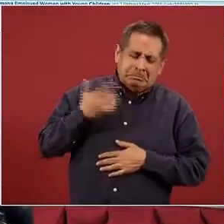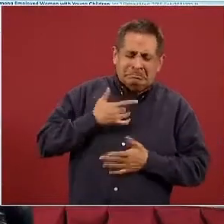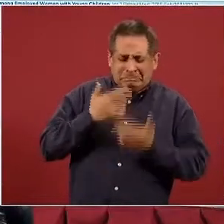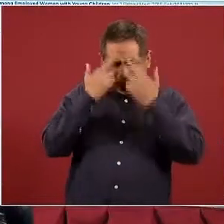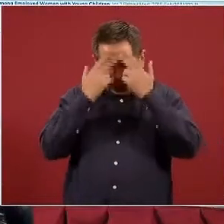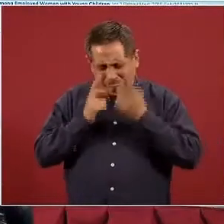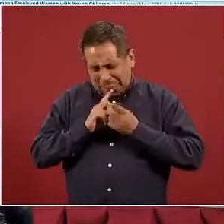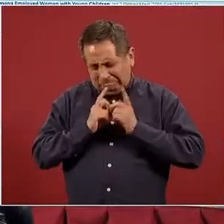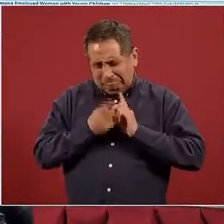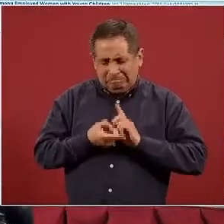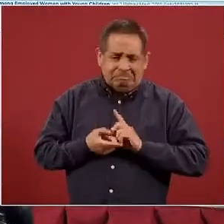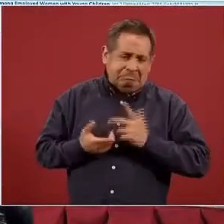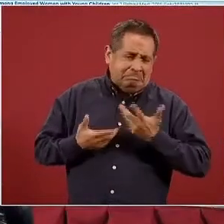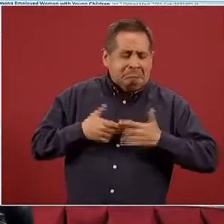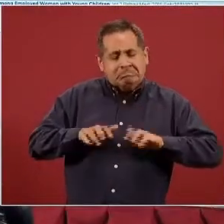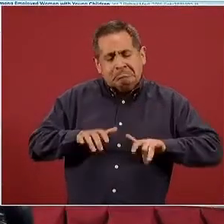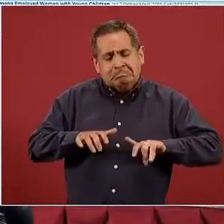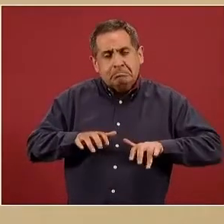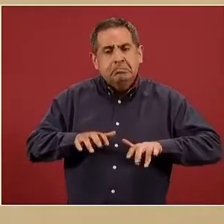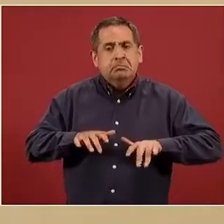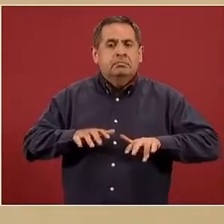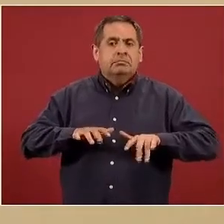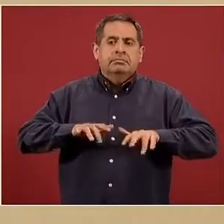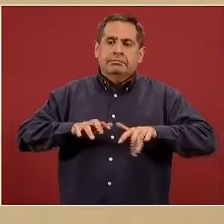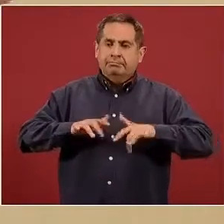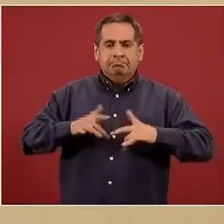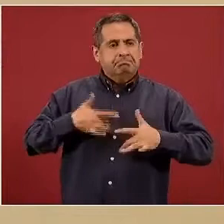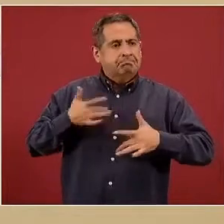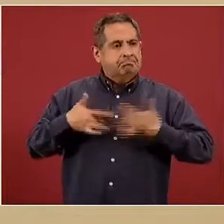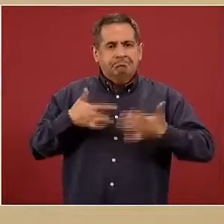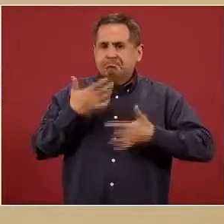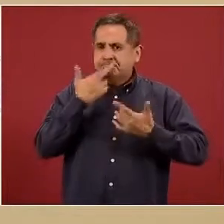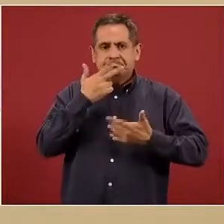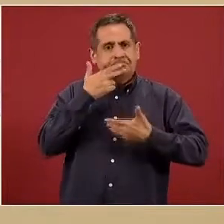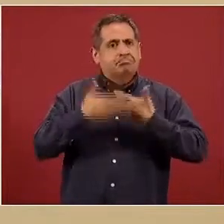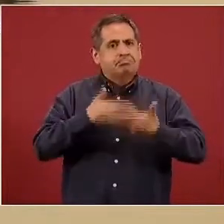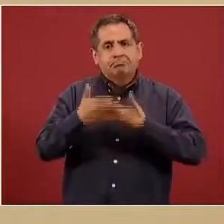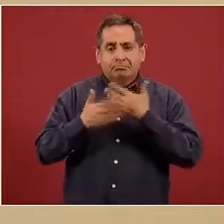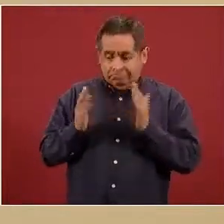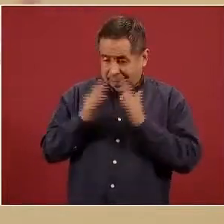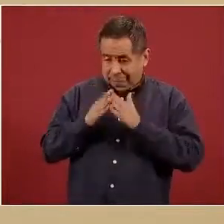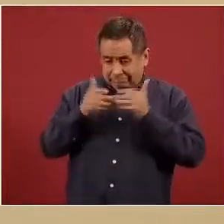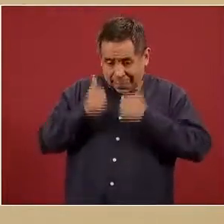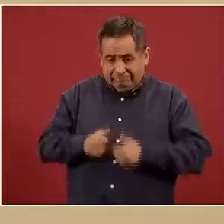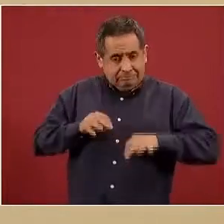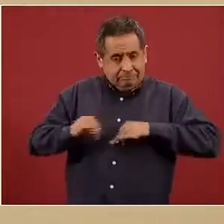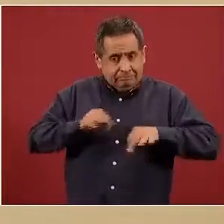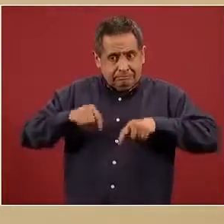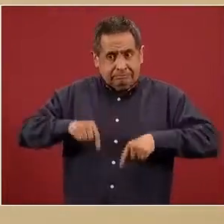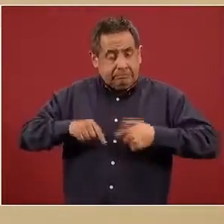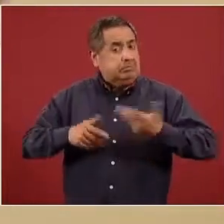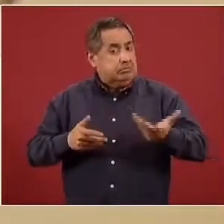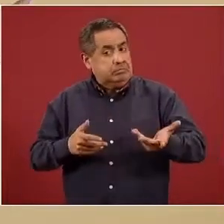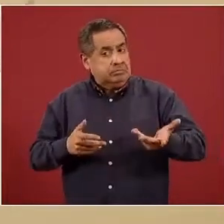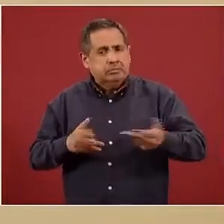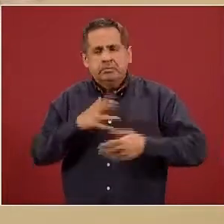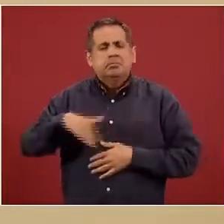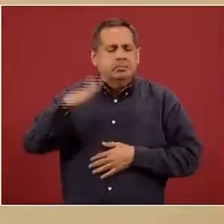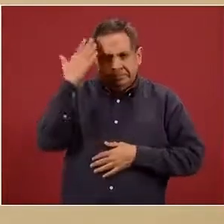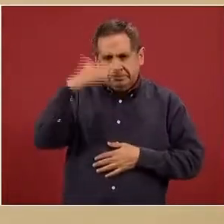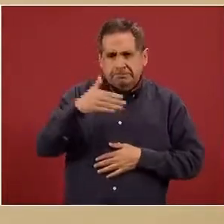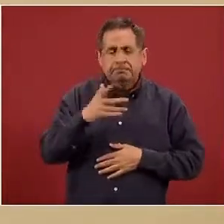depresivos mejoraban estos síntomas a través de esta simple medida. Entonces, esto es lo que ya se sabía